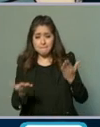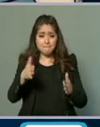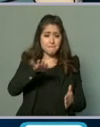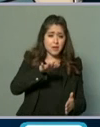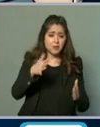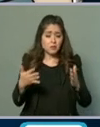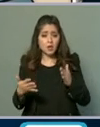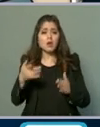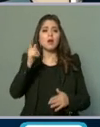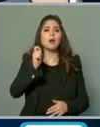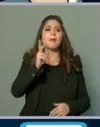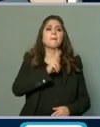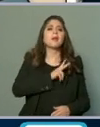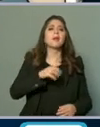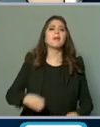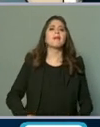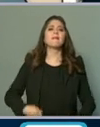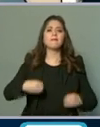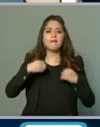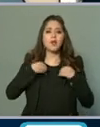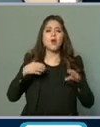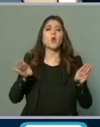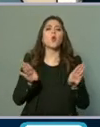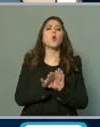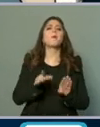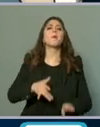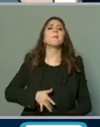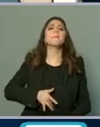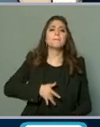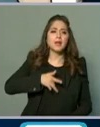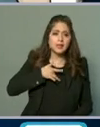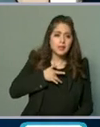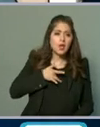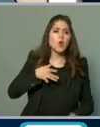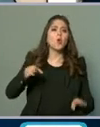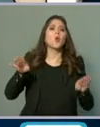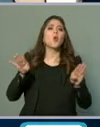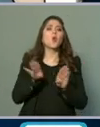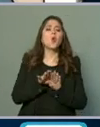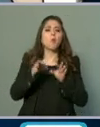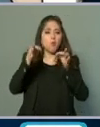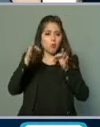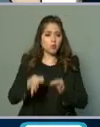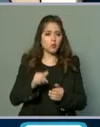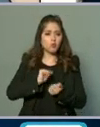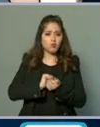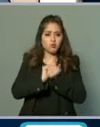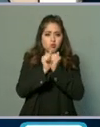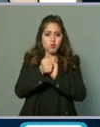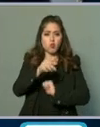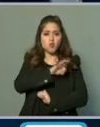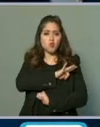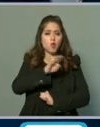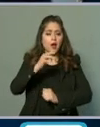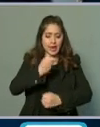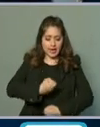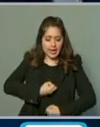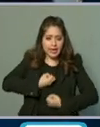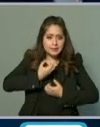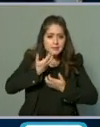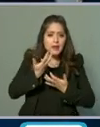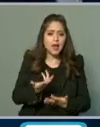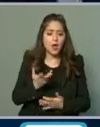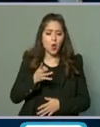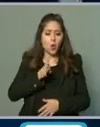personas, ¿no? Mi vida afectiva, cómo me llevo con mi entorno, desde el punto, soy capaz de expresar mis sentimientos, de poner